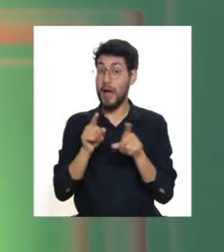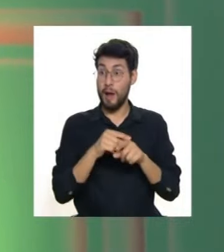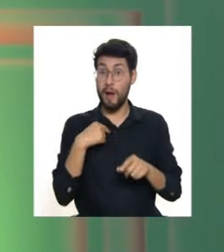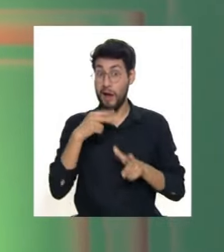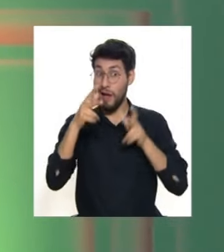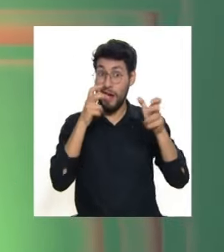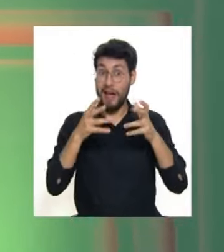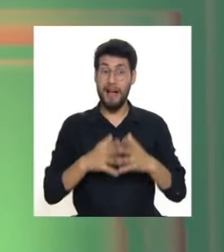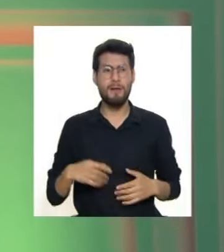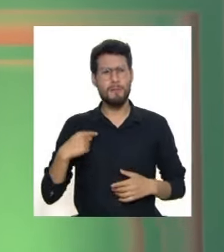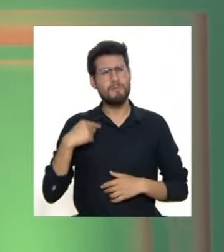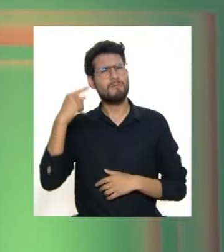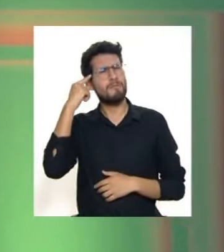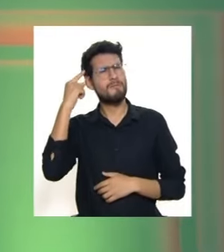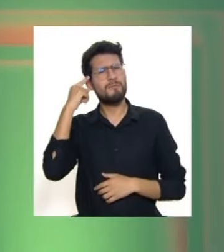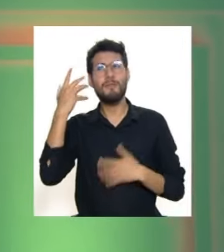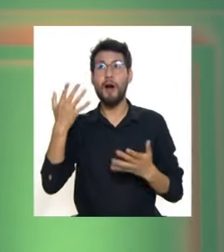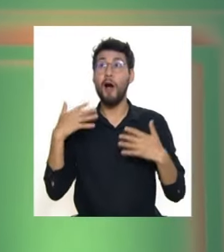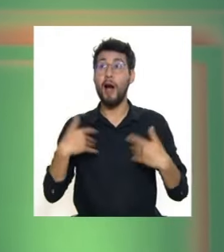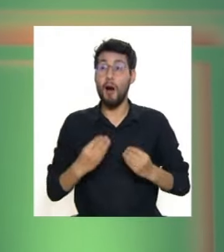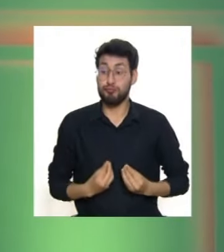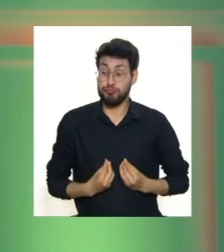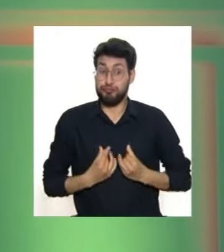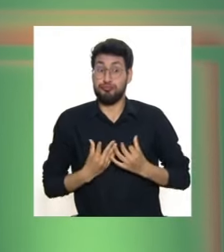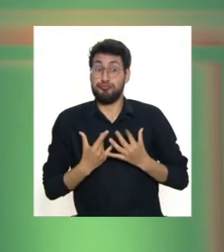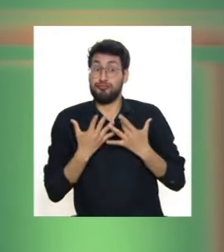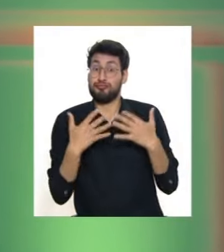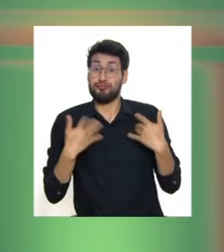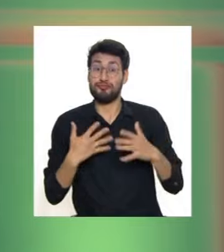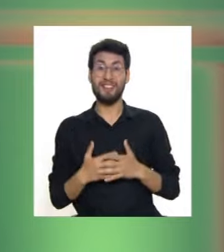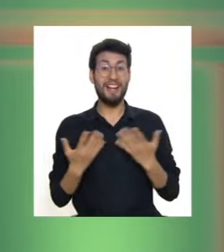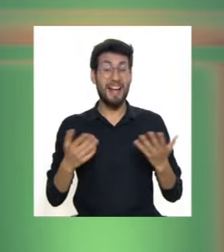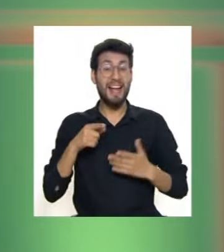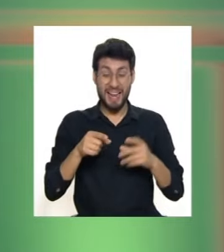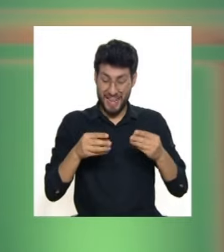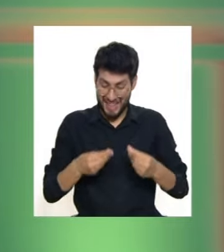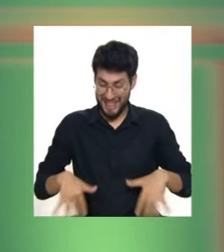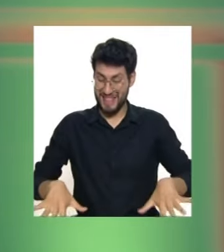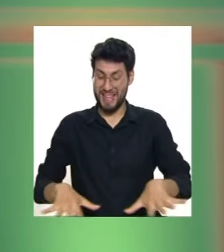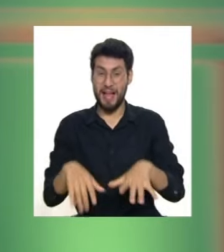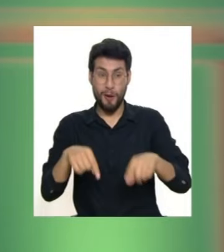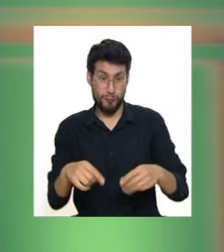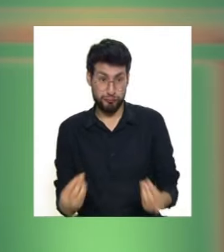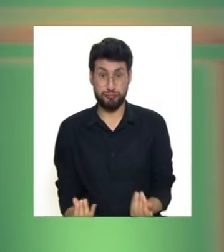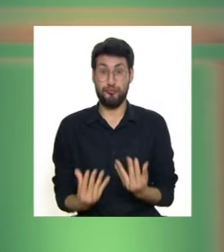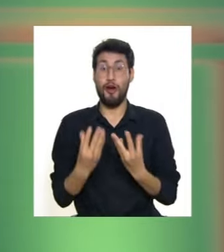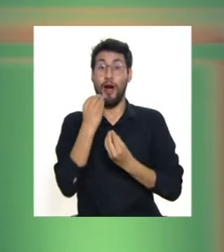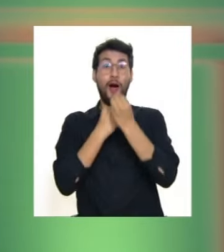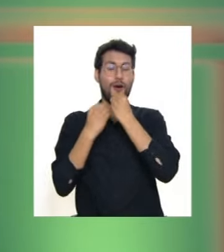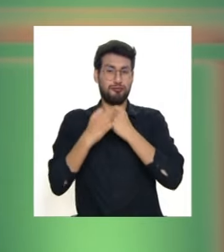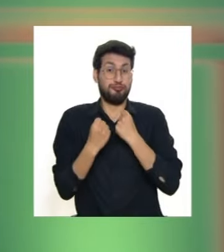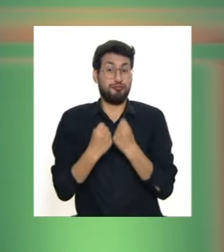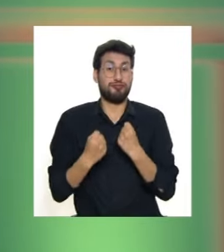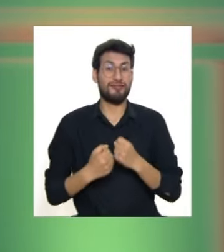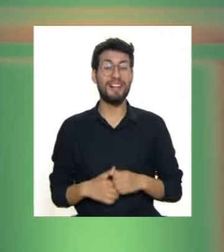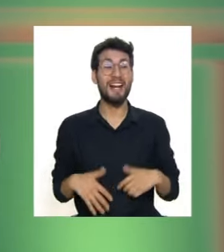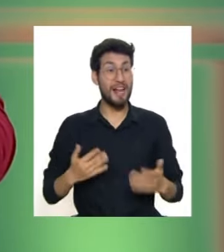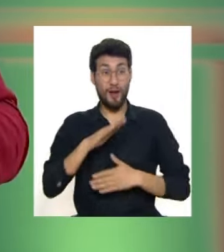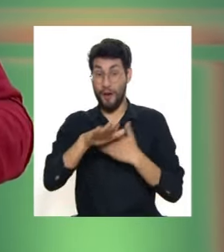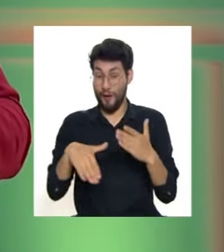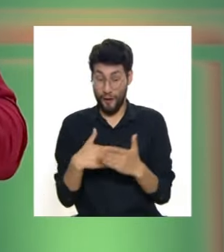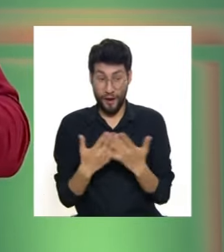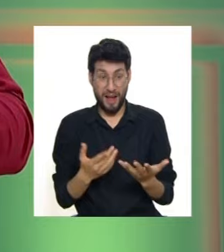escuchaba me ponía a pensar la energía que, de la que ellos se recargan, que es de la tierra, de la Pachamama. Claro, no olvides. ¿No? Y